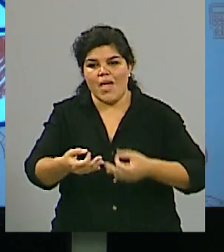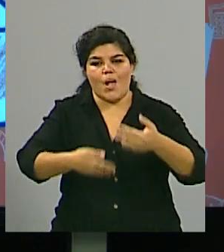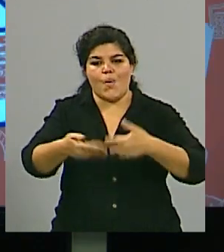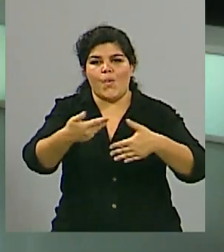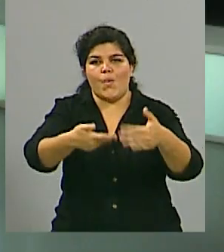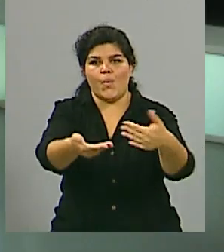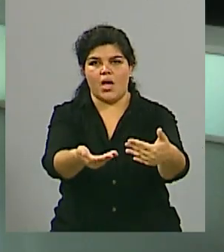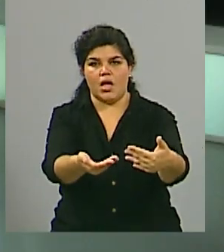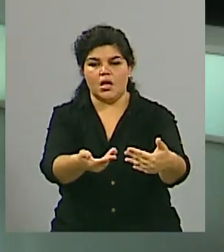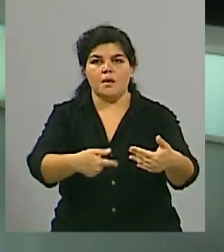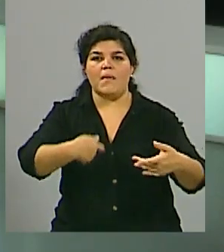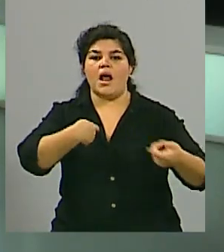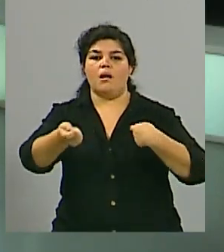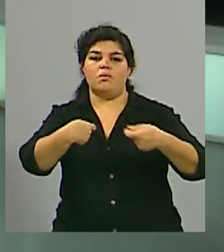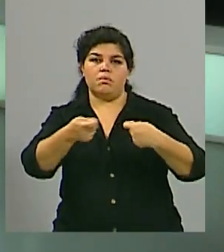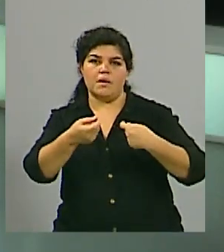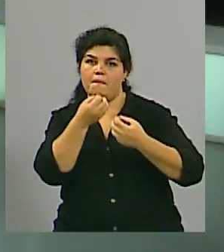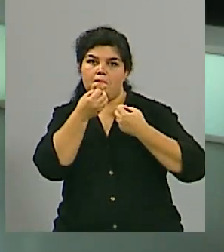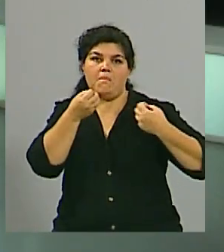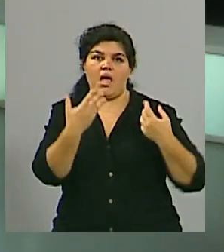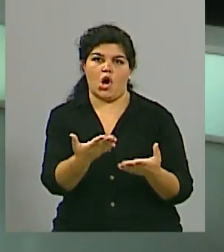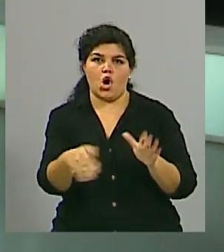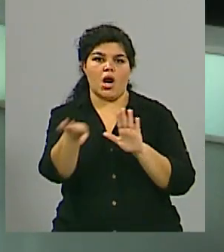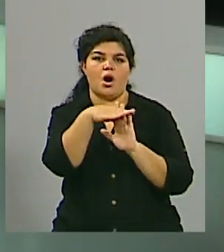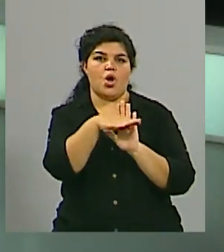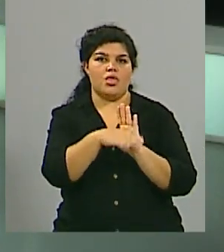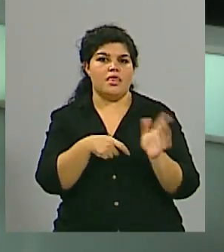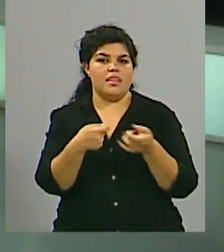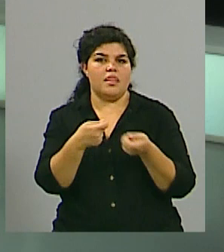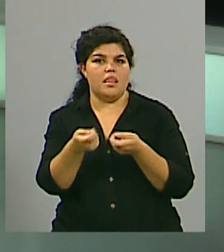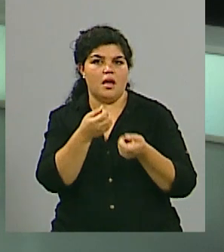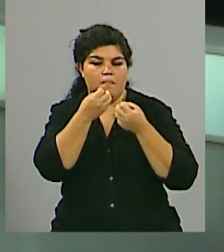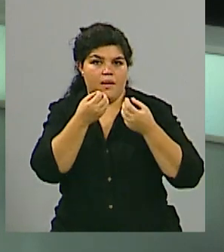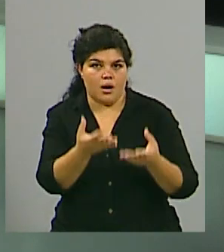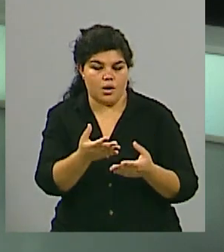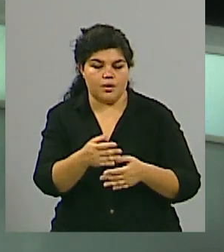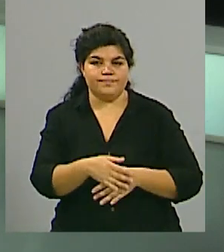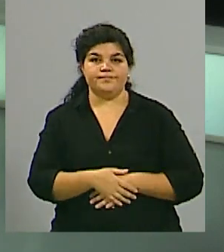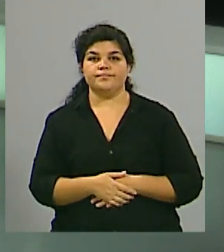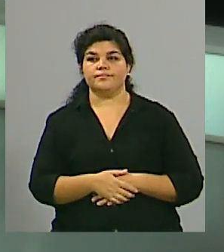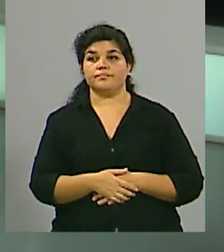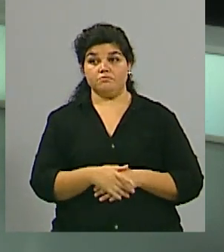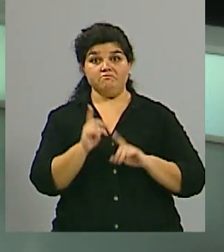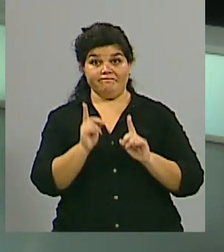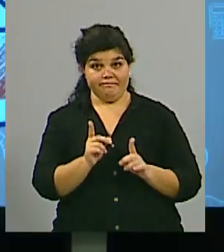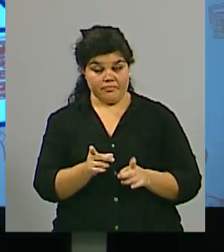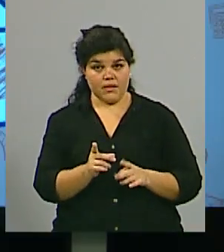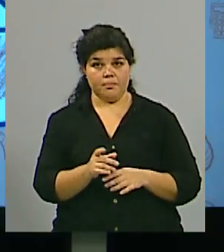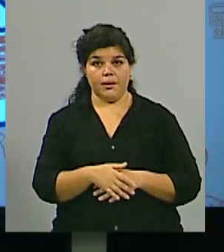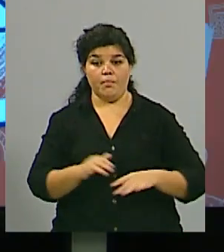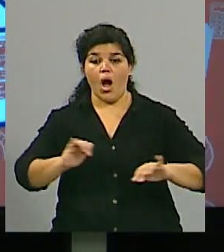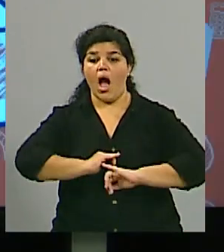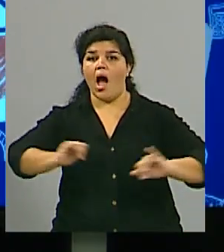mejorar los términos comerciales en los que sean esas relaciones, porque al mismo tiempo que se dio el anuncio de que se iba a comenzar